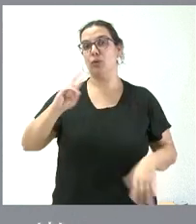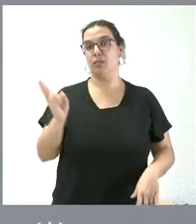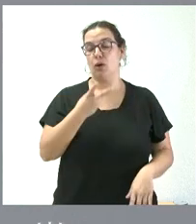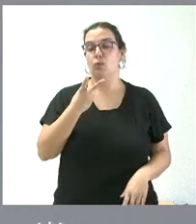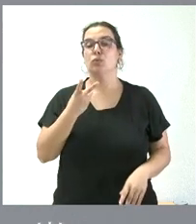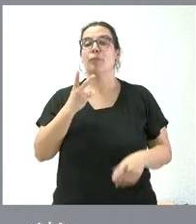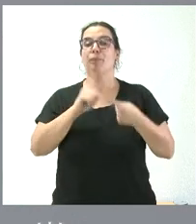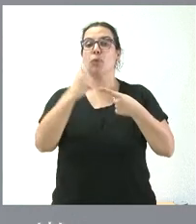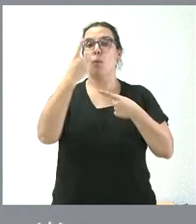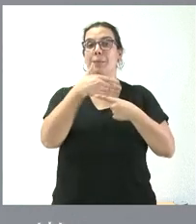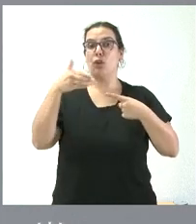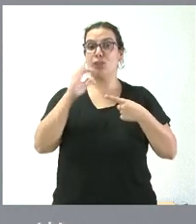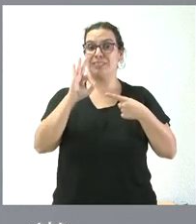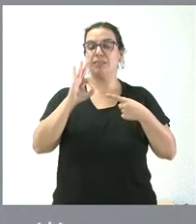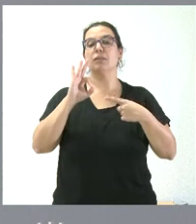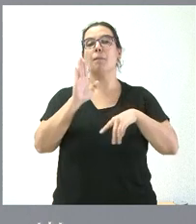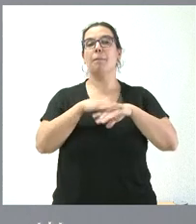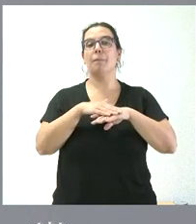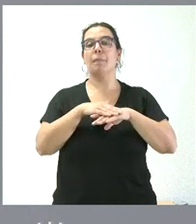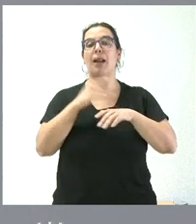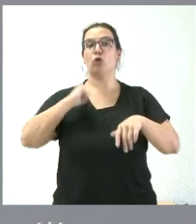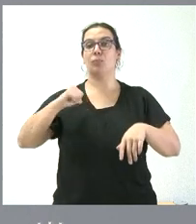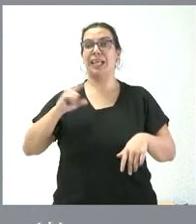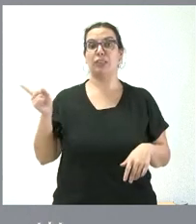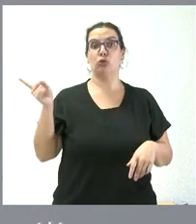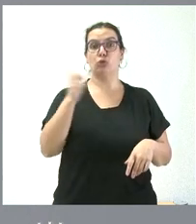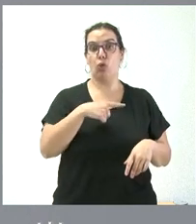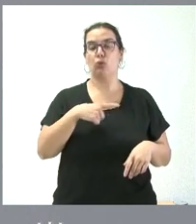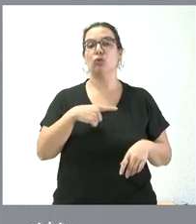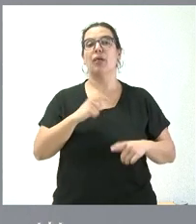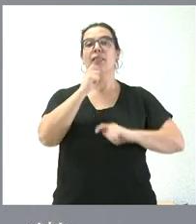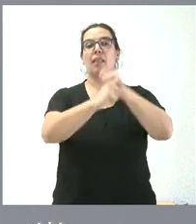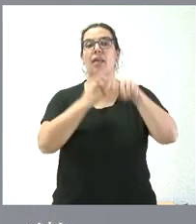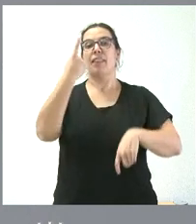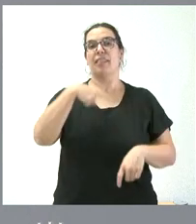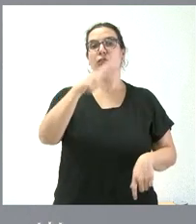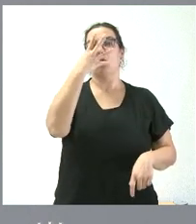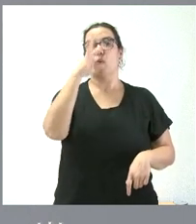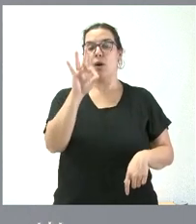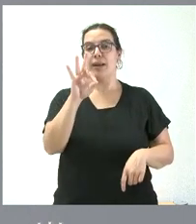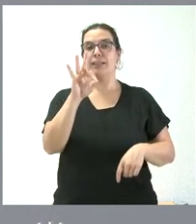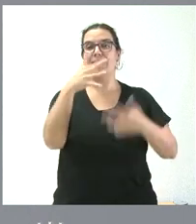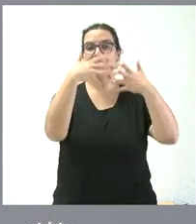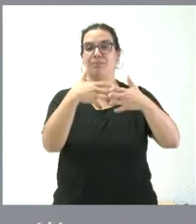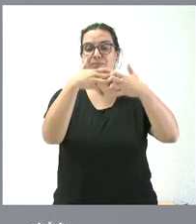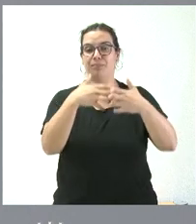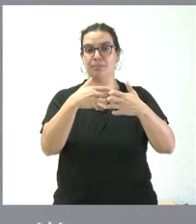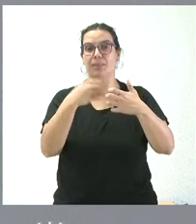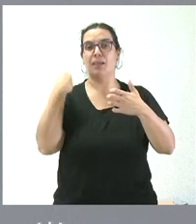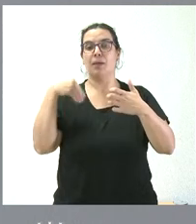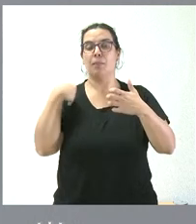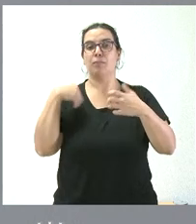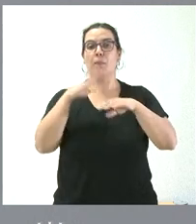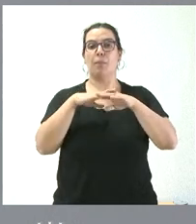lado 1 millón de euros para dotar a todos los hospitales de sacil de de 140 equipos de anatomía patológica